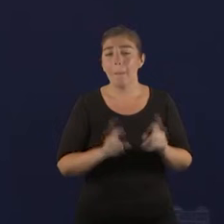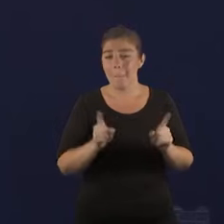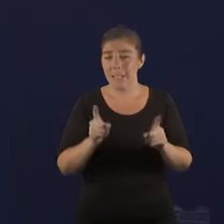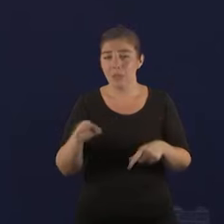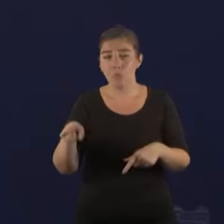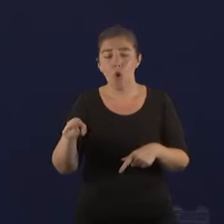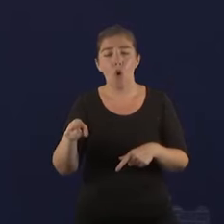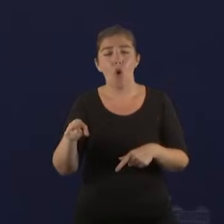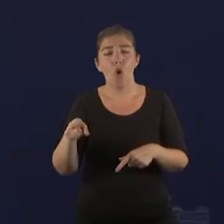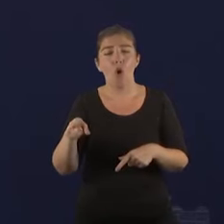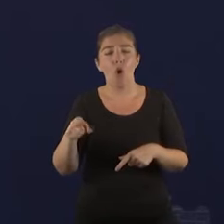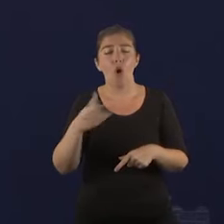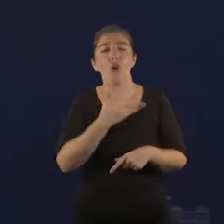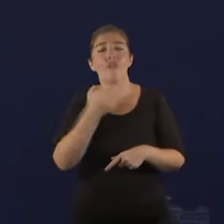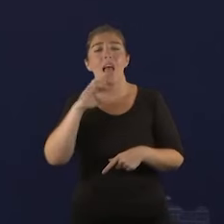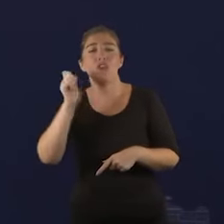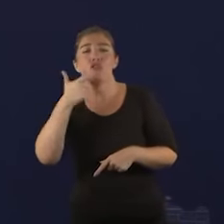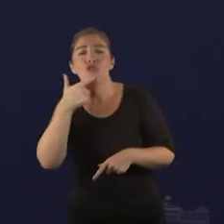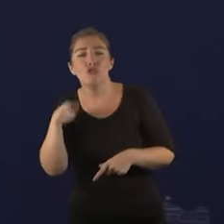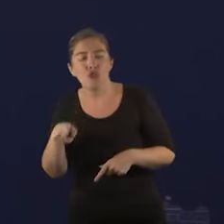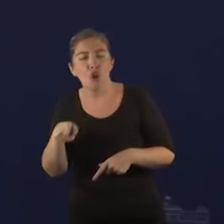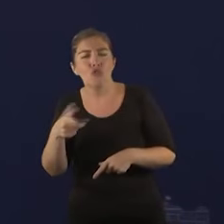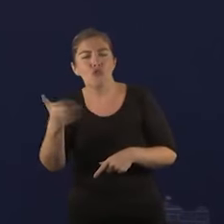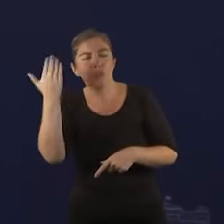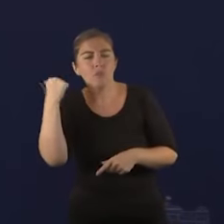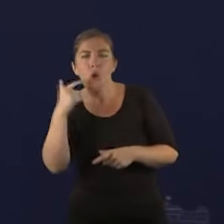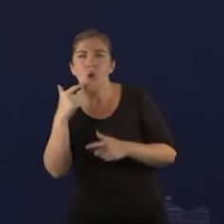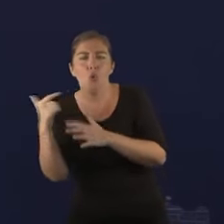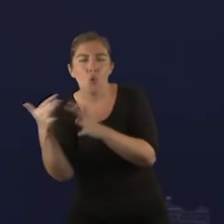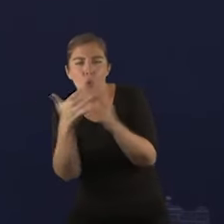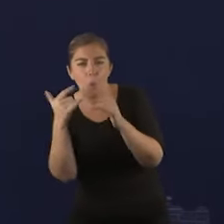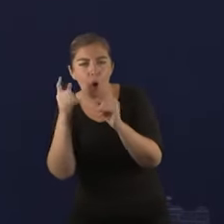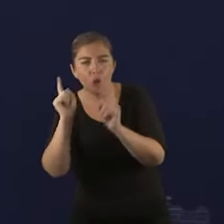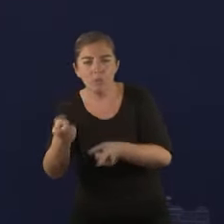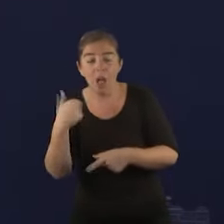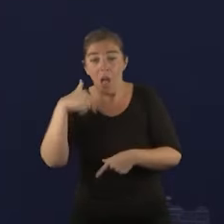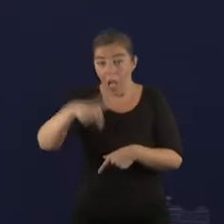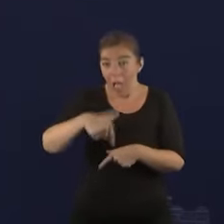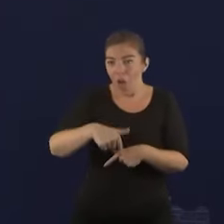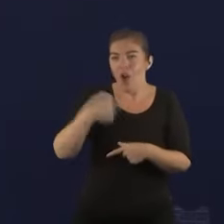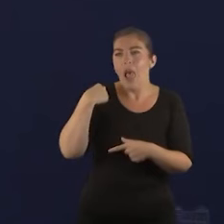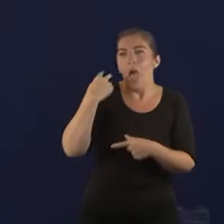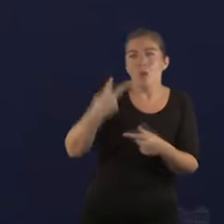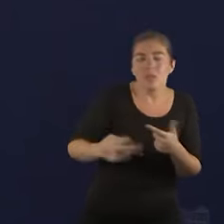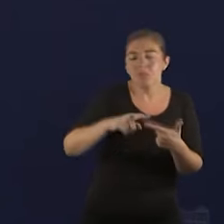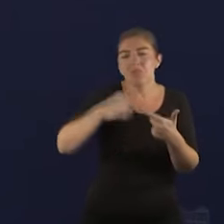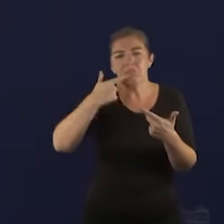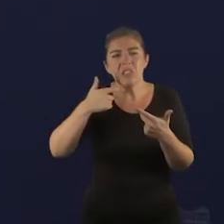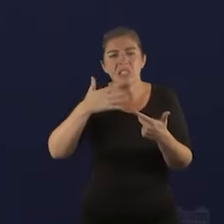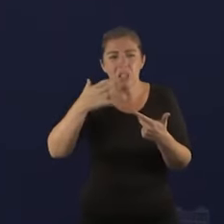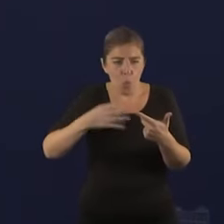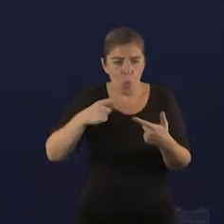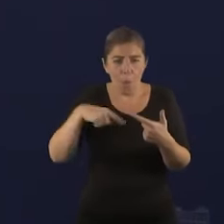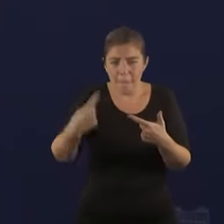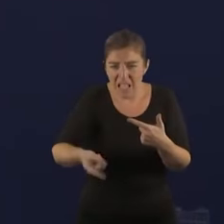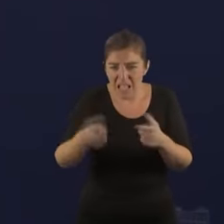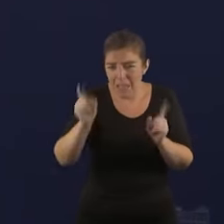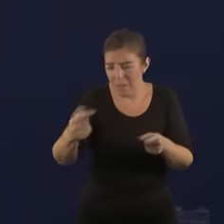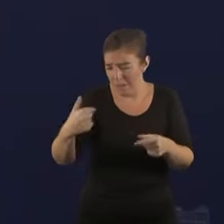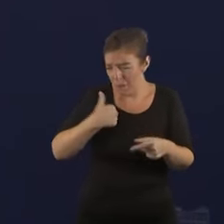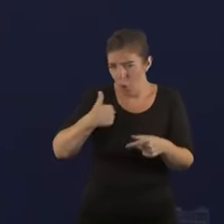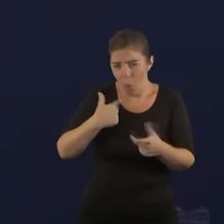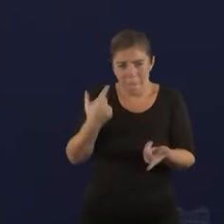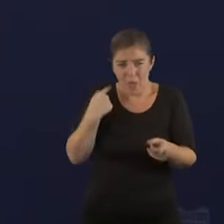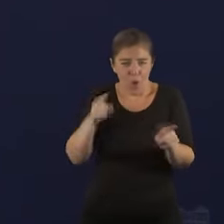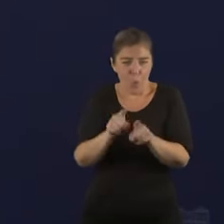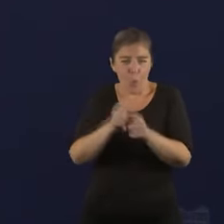Francos cuando se había determinados rumores ahora con villarruel Y probablemente mañana pase conmigo con cualquier